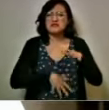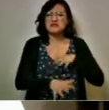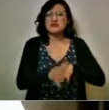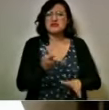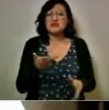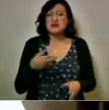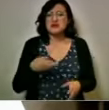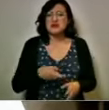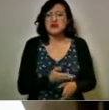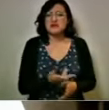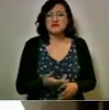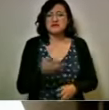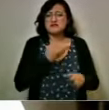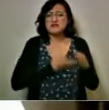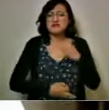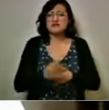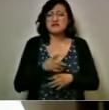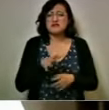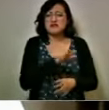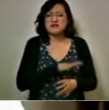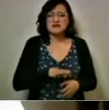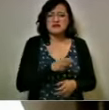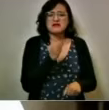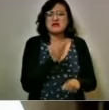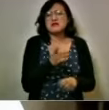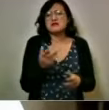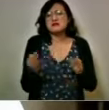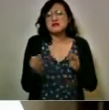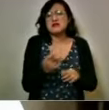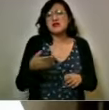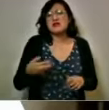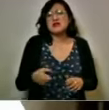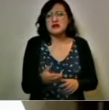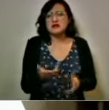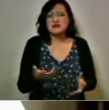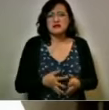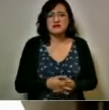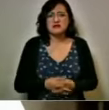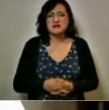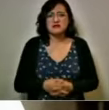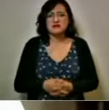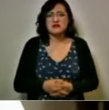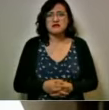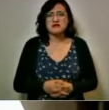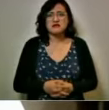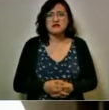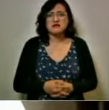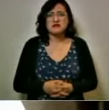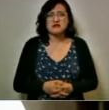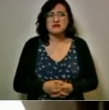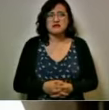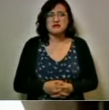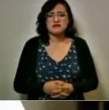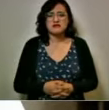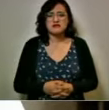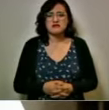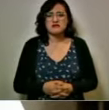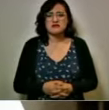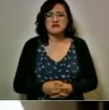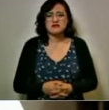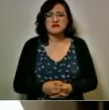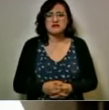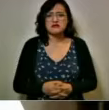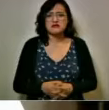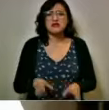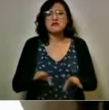en toda la cuenca del río Atoyac, en su paso por territorio